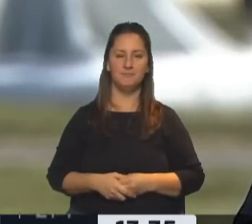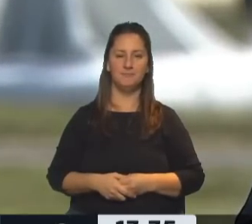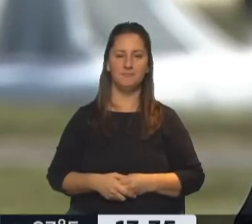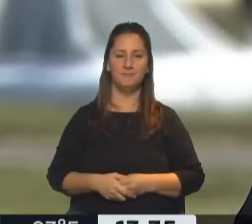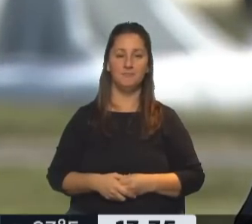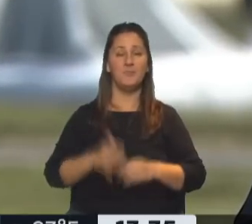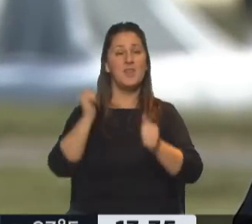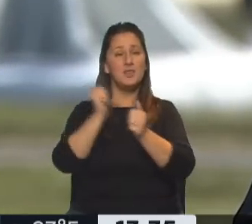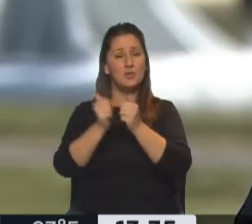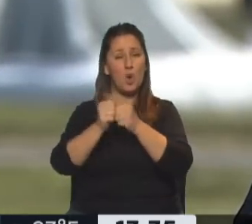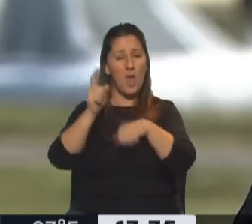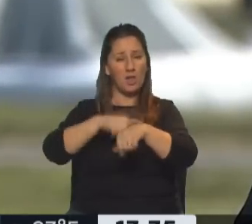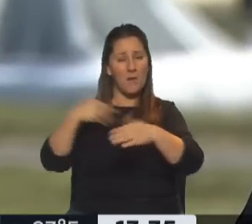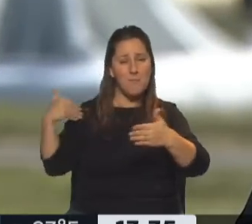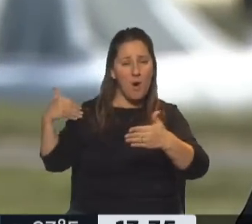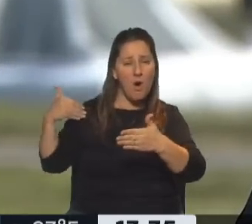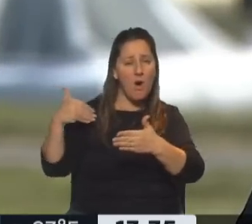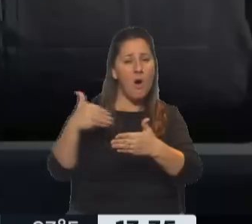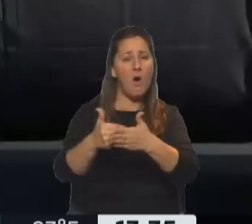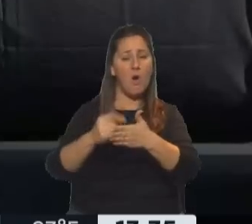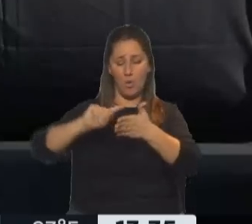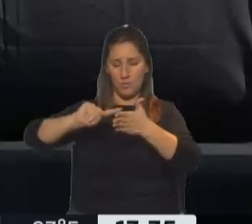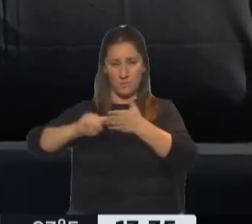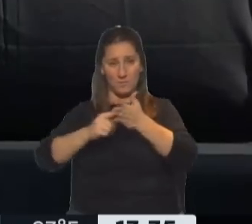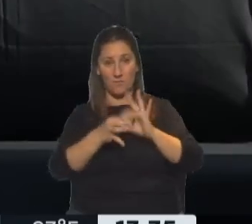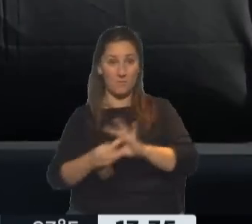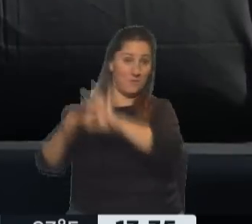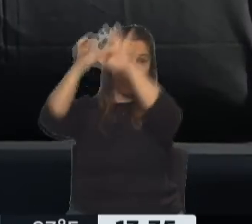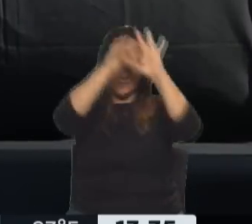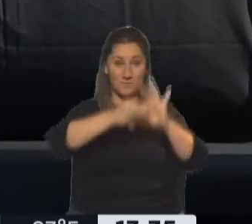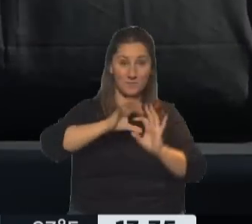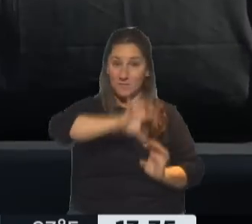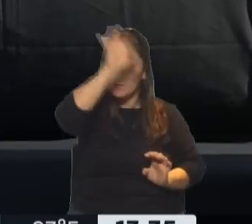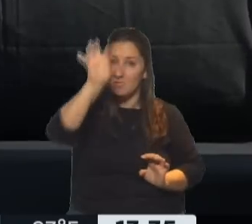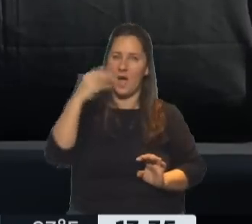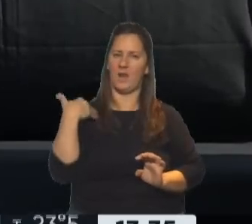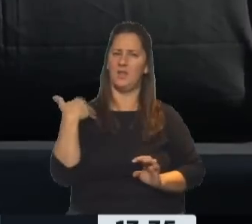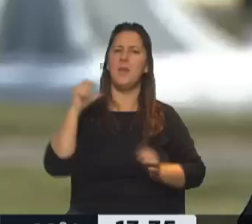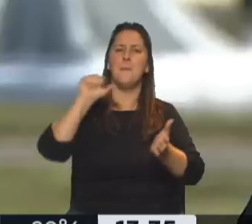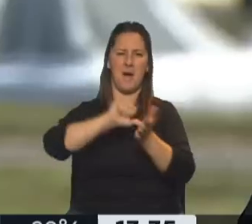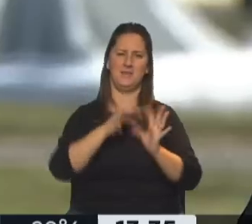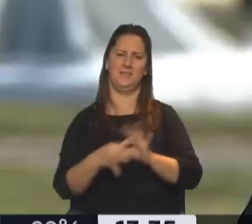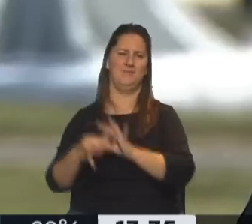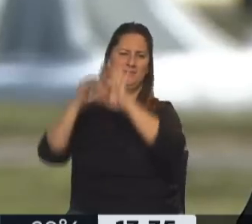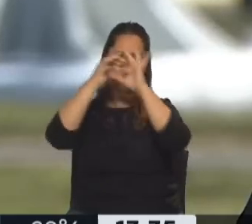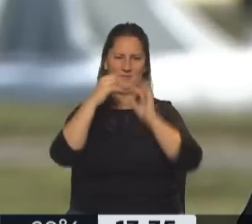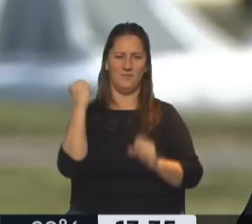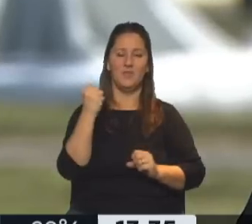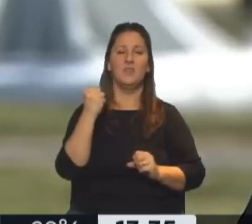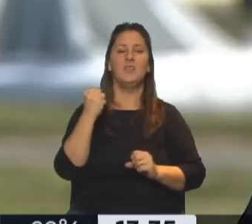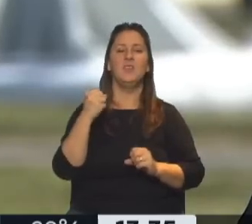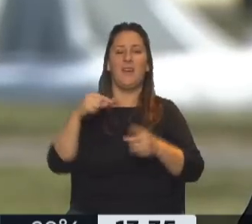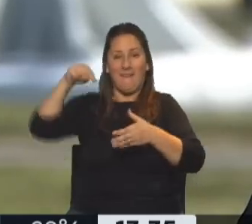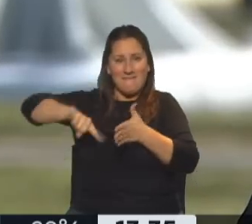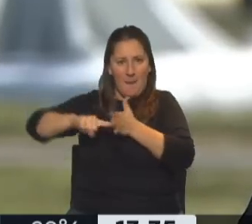La historia demostró que cuando el federalismo se unió, la Argentina fue un país federal. Y las lógicas